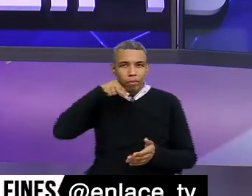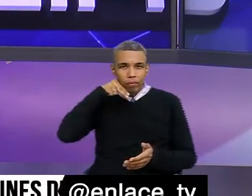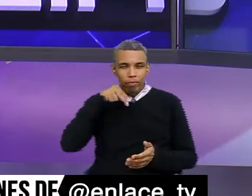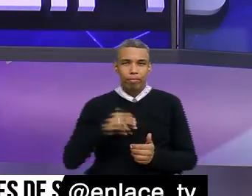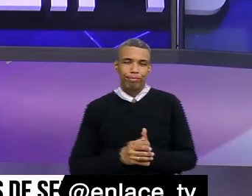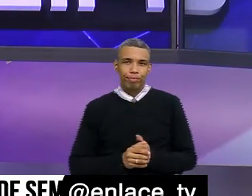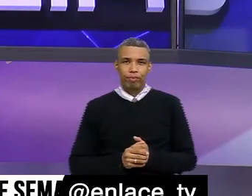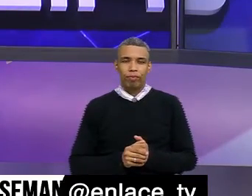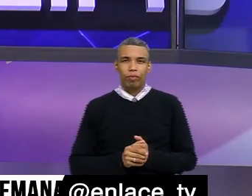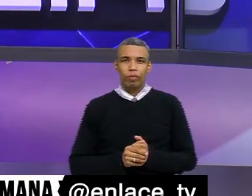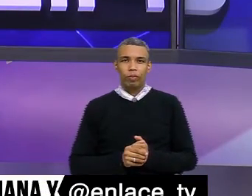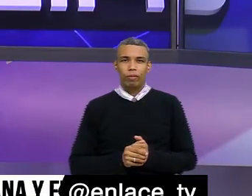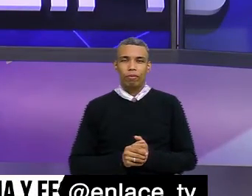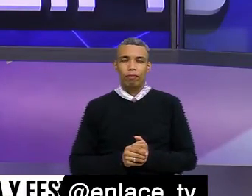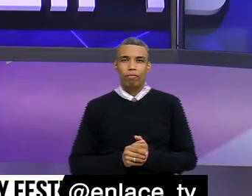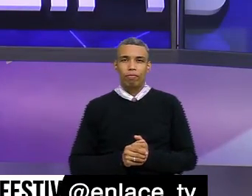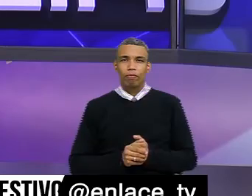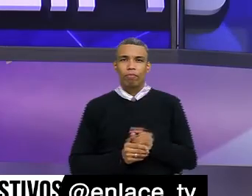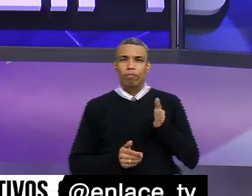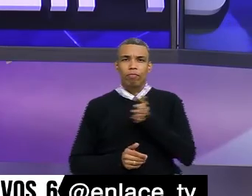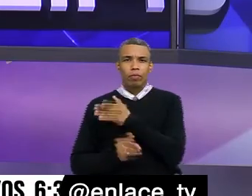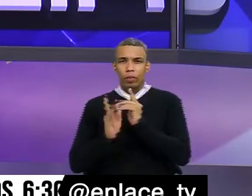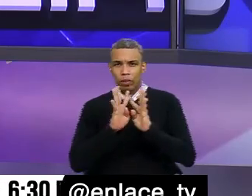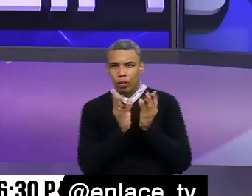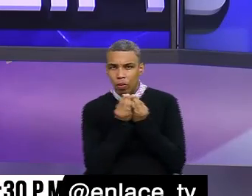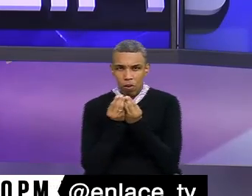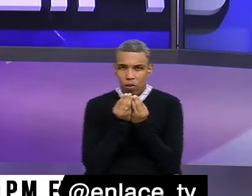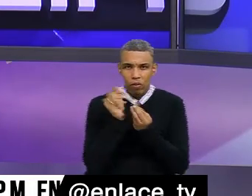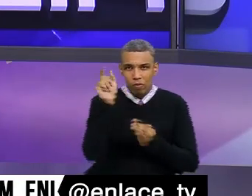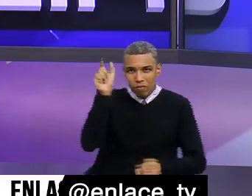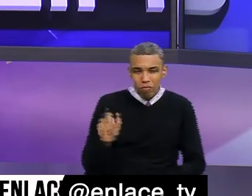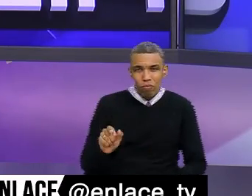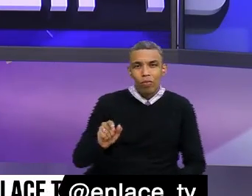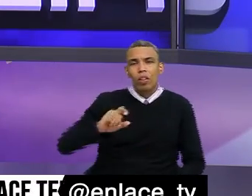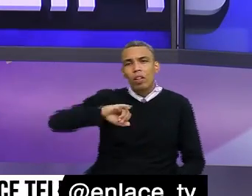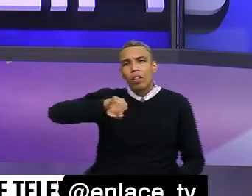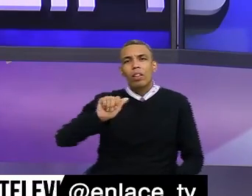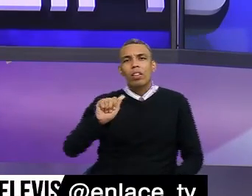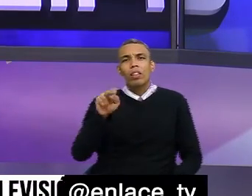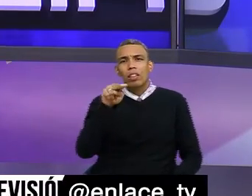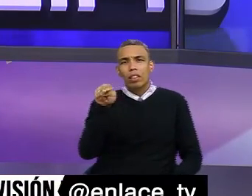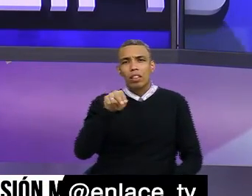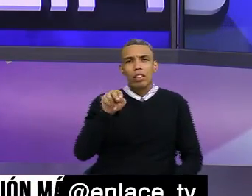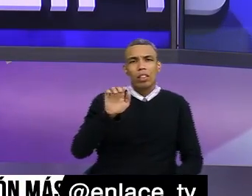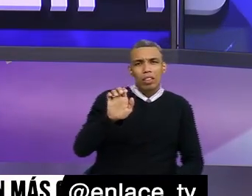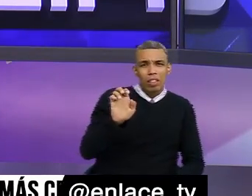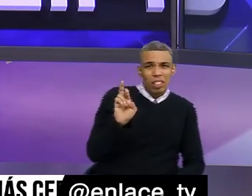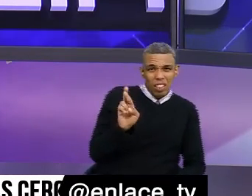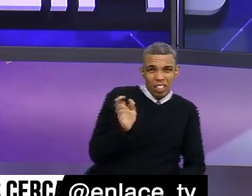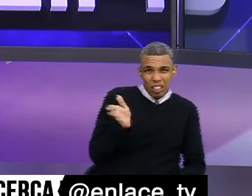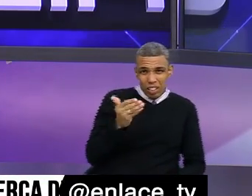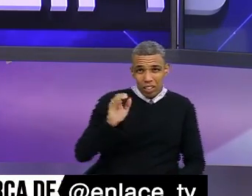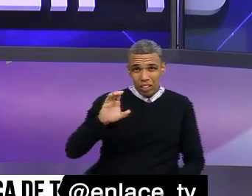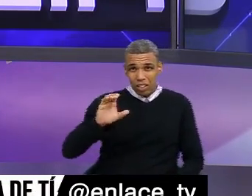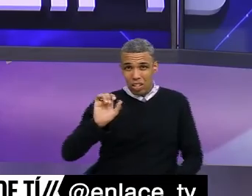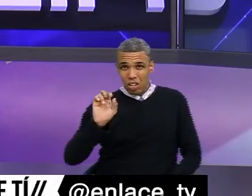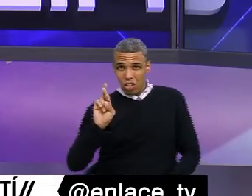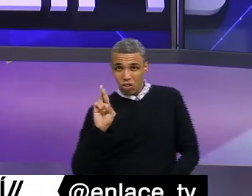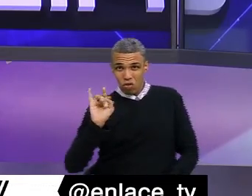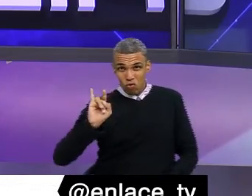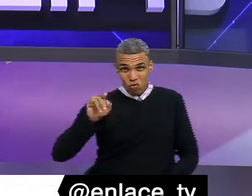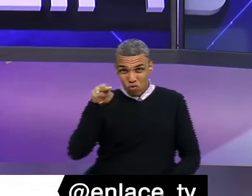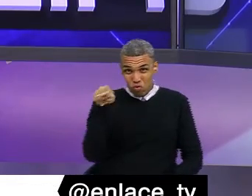para usted también. Y entre tanto, el concejal Yacer Cruz del Polo Democrático fijó su posición en el debate que se cumple en el Consejo el